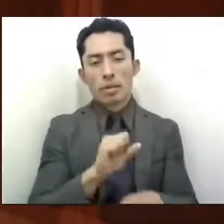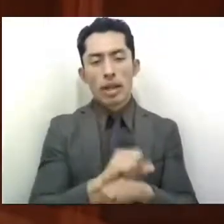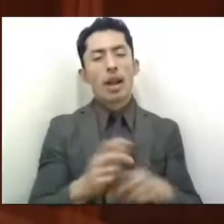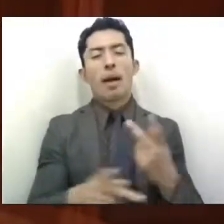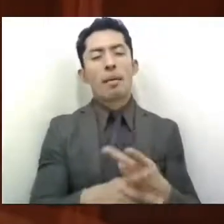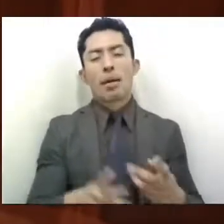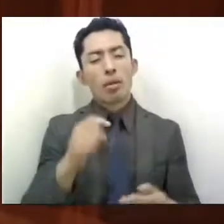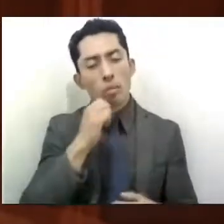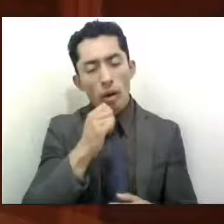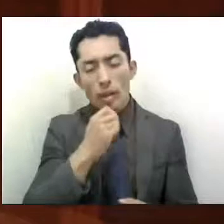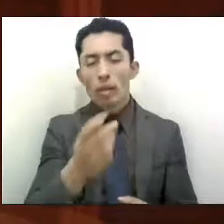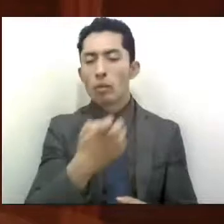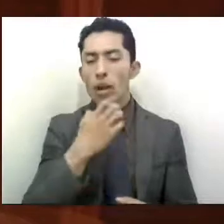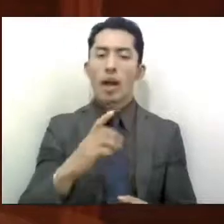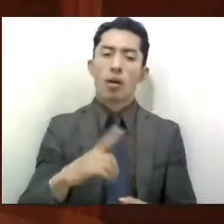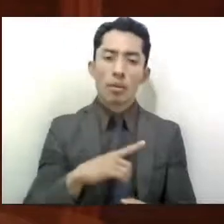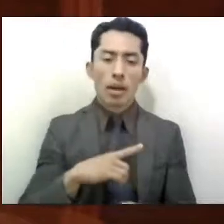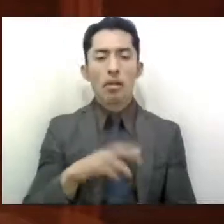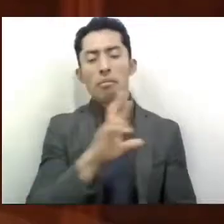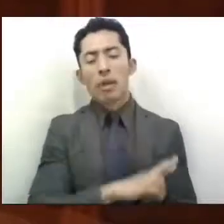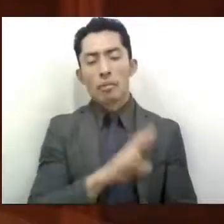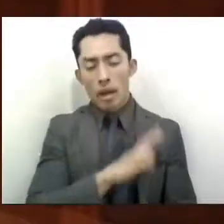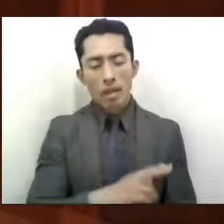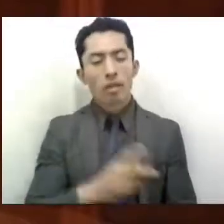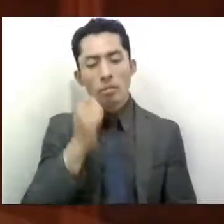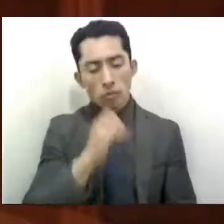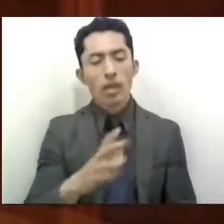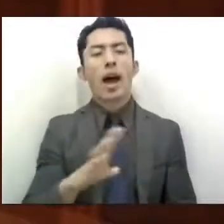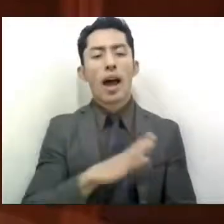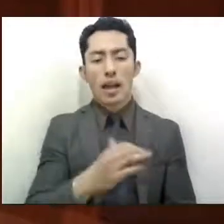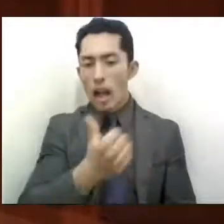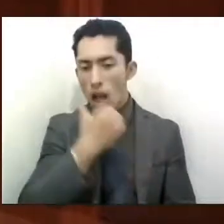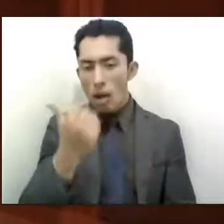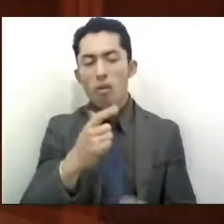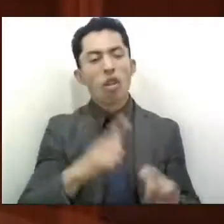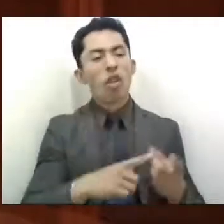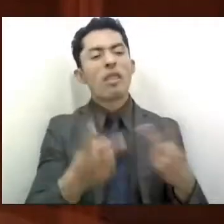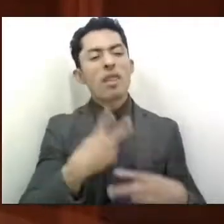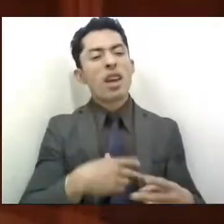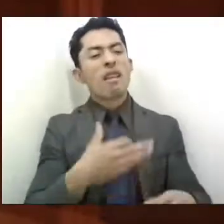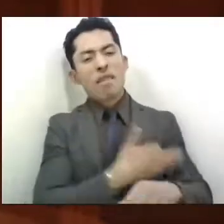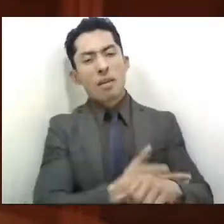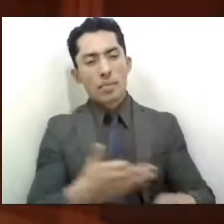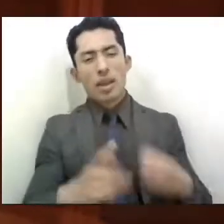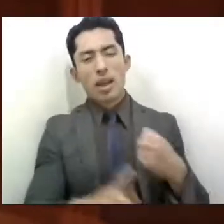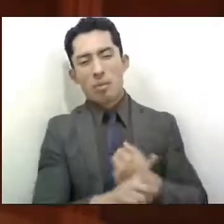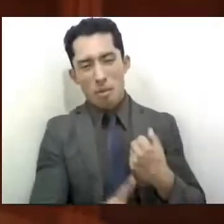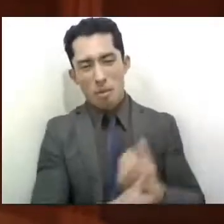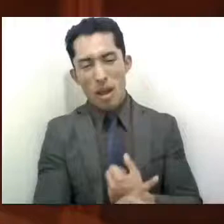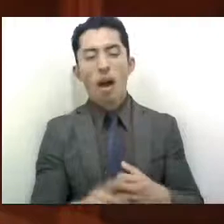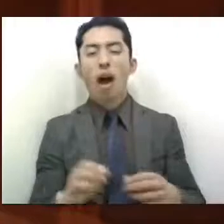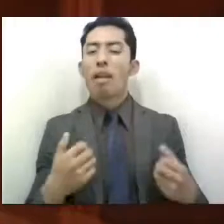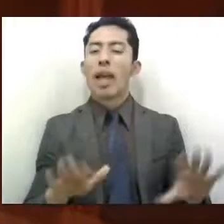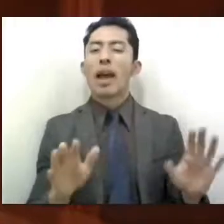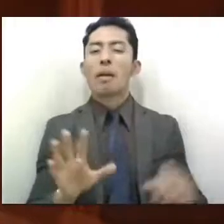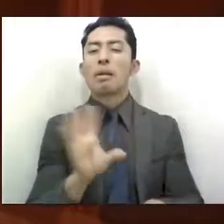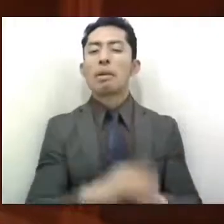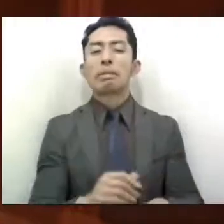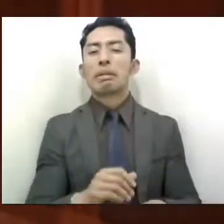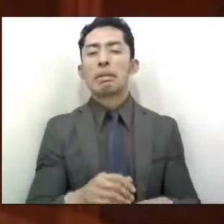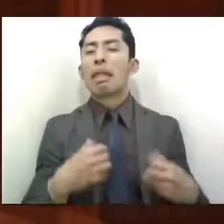privada, se enfrentan con estudiantes provenientes de familias conflictivas o permisivas o excesivamente